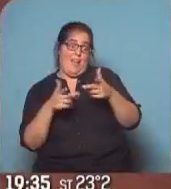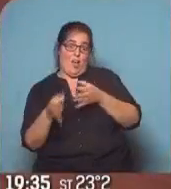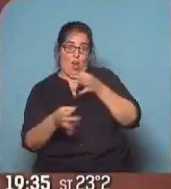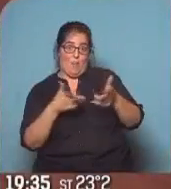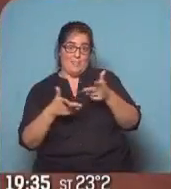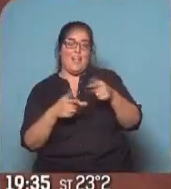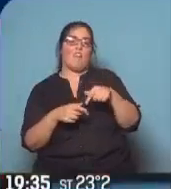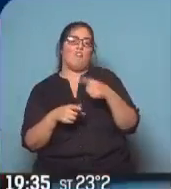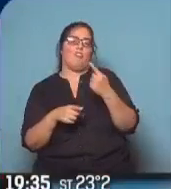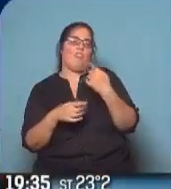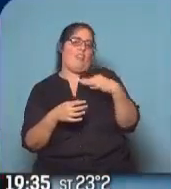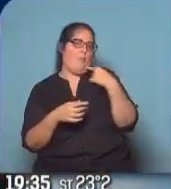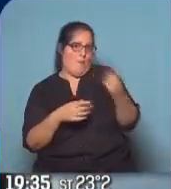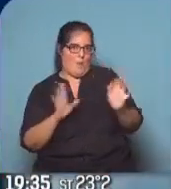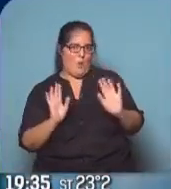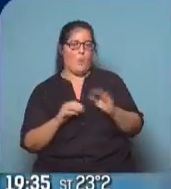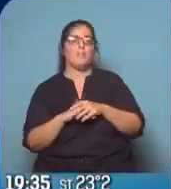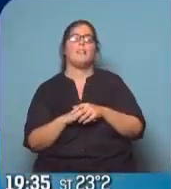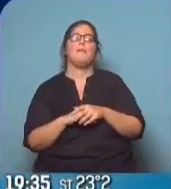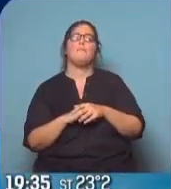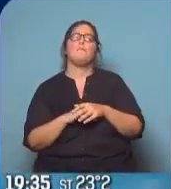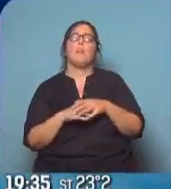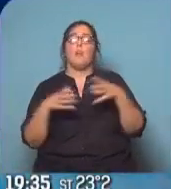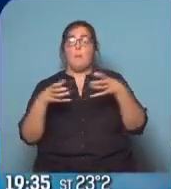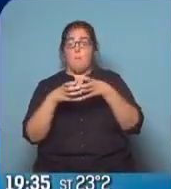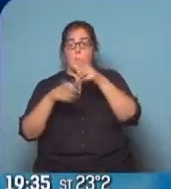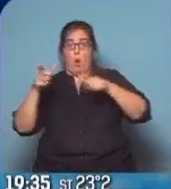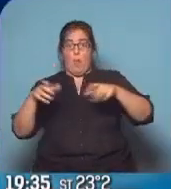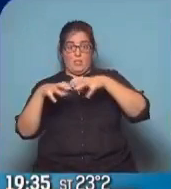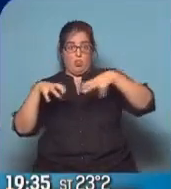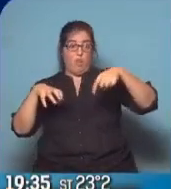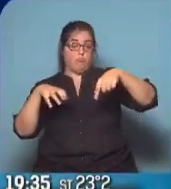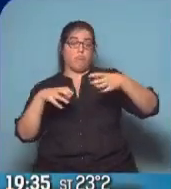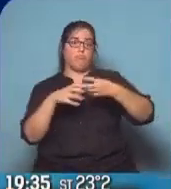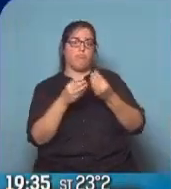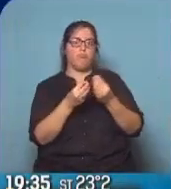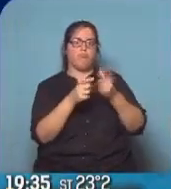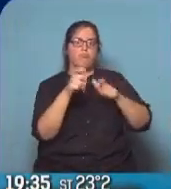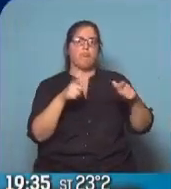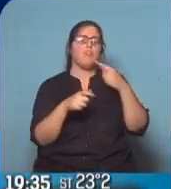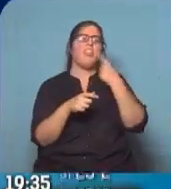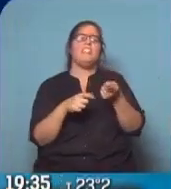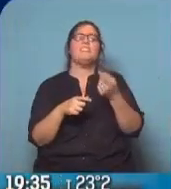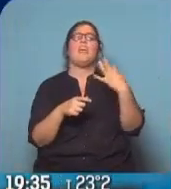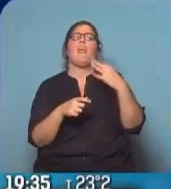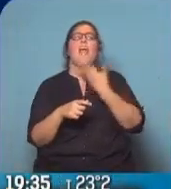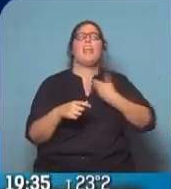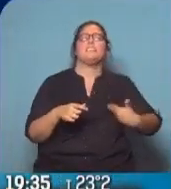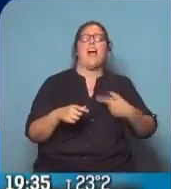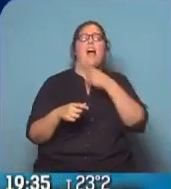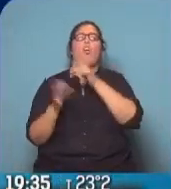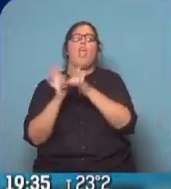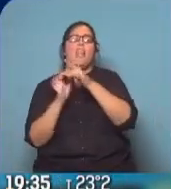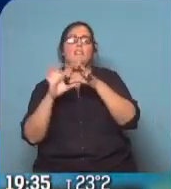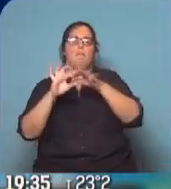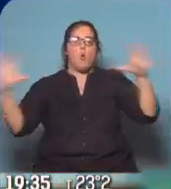consulta hay una parte de numerosa de la población que desde hace un tiempo hablan de la separación de iglesia y estado quiero